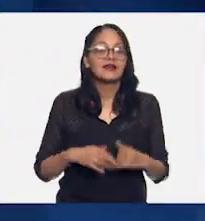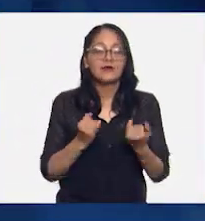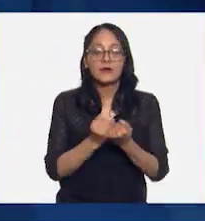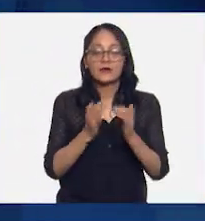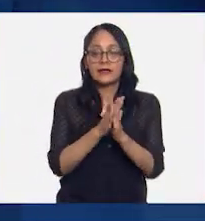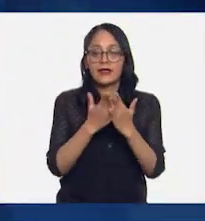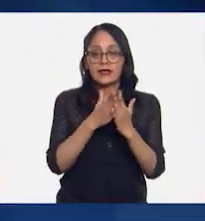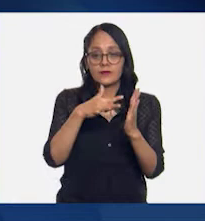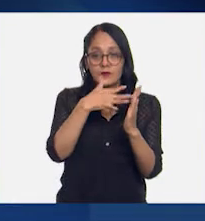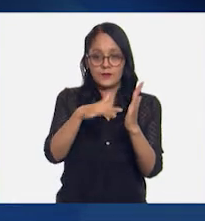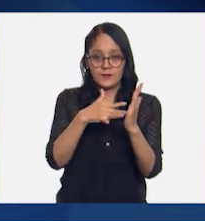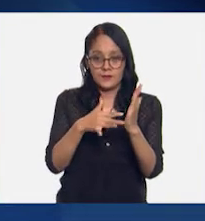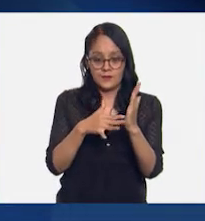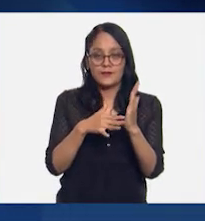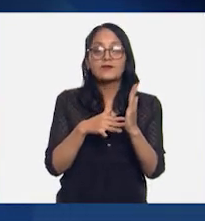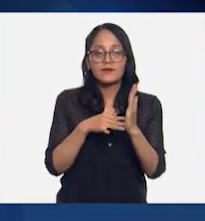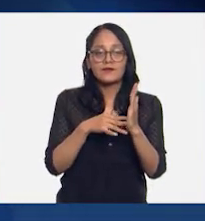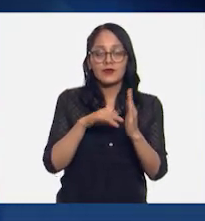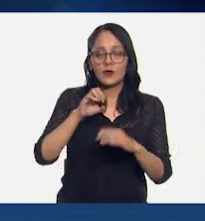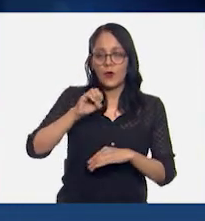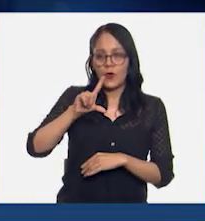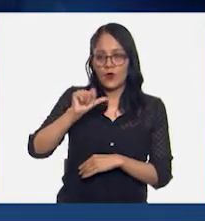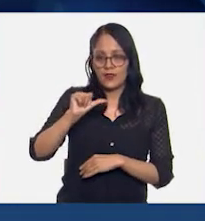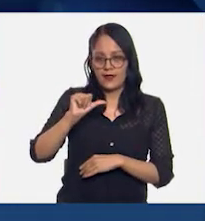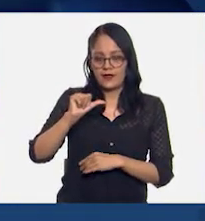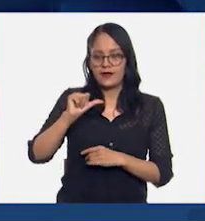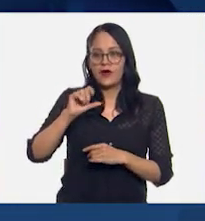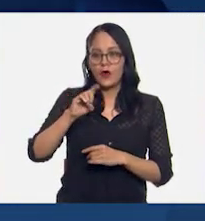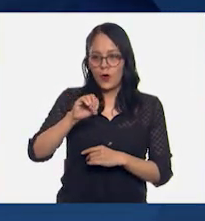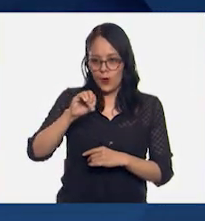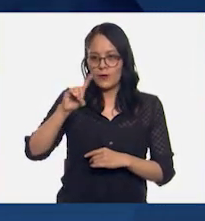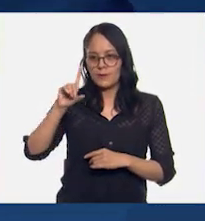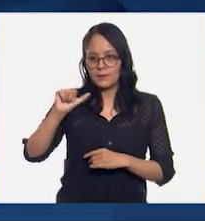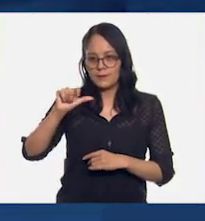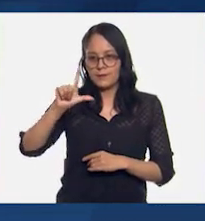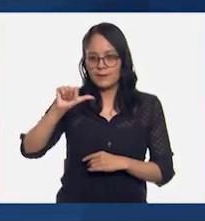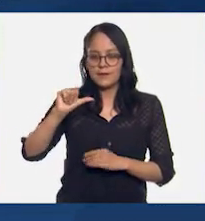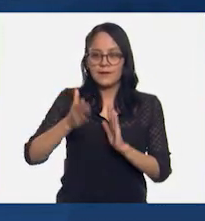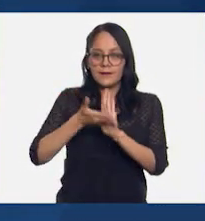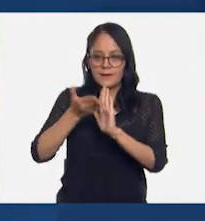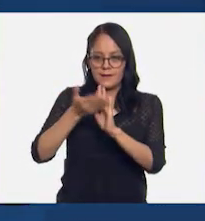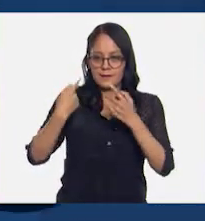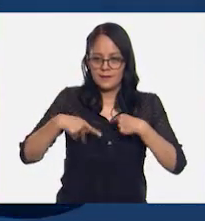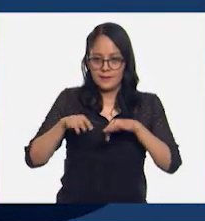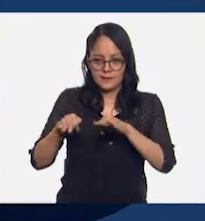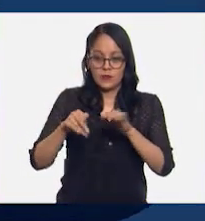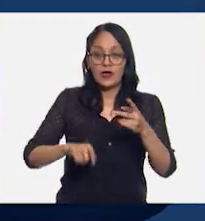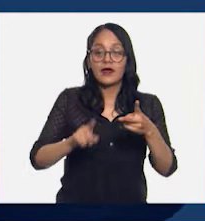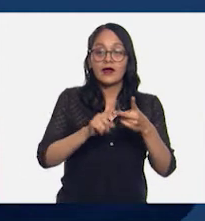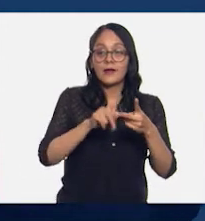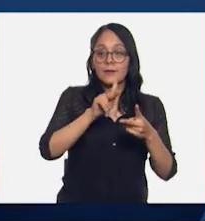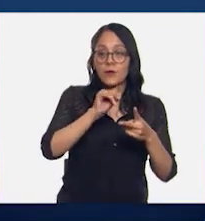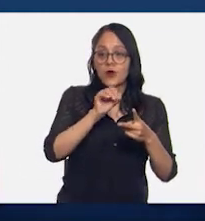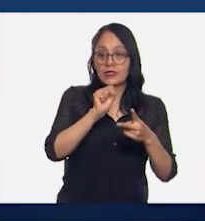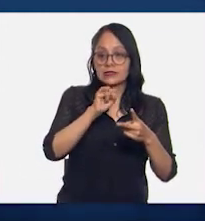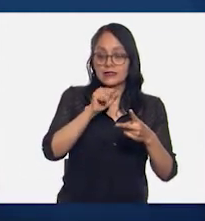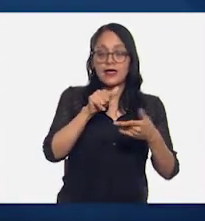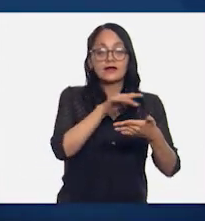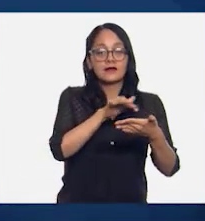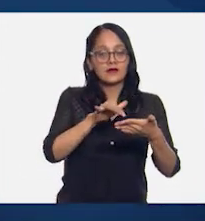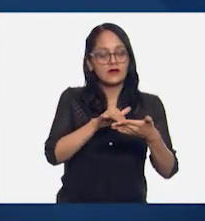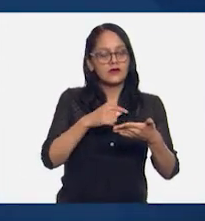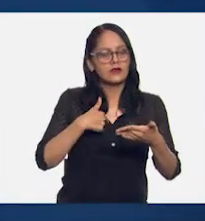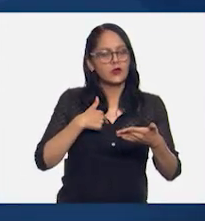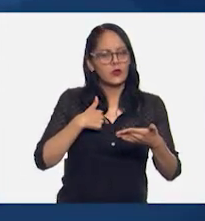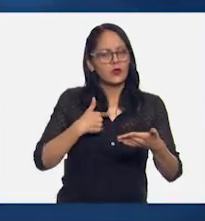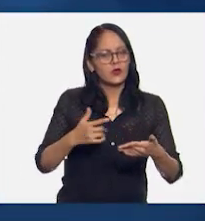de Poesía y Oda al albañil me revivió la experiencia de los primeros días de clase y me permitió darme cuenta de la huella